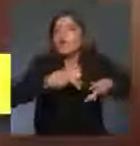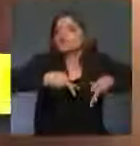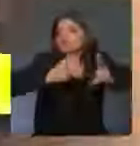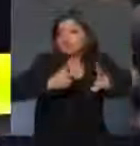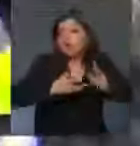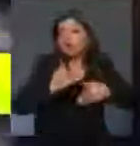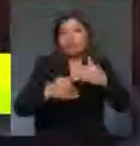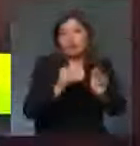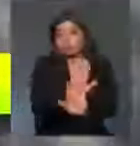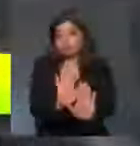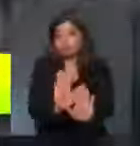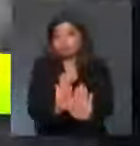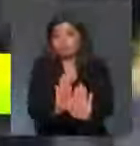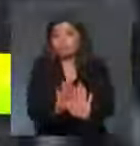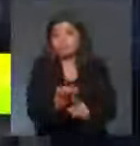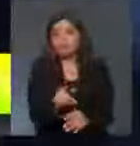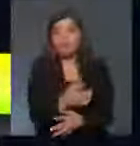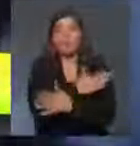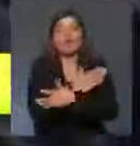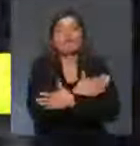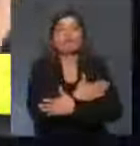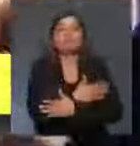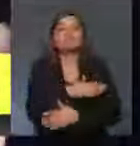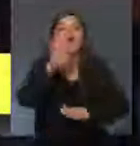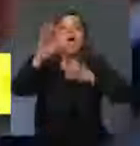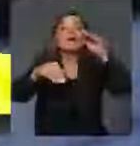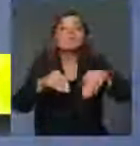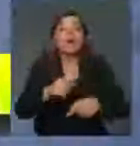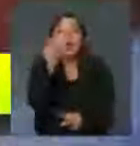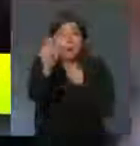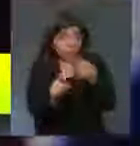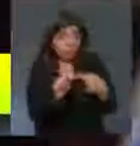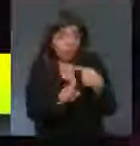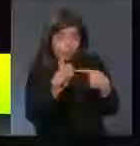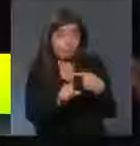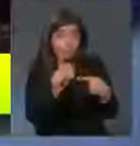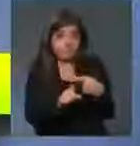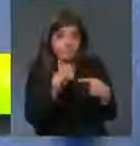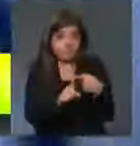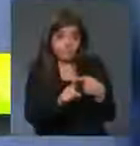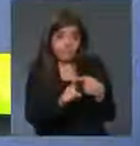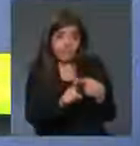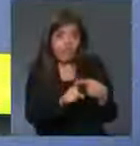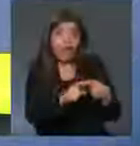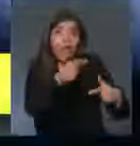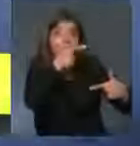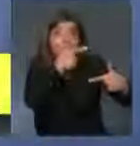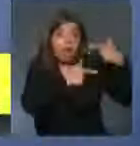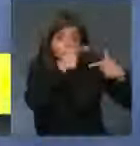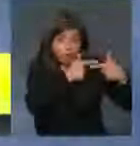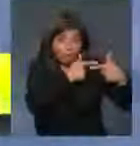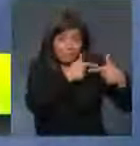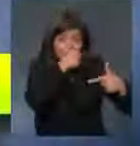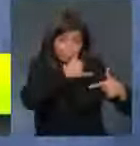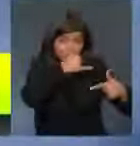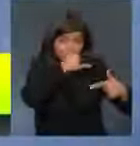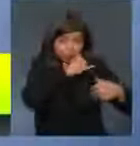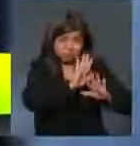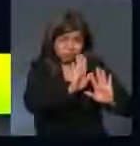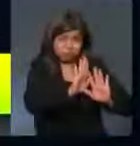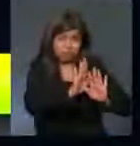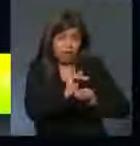abrazo. Un llamado a que la gente participe y a no dejar que los que han manchado las instituciones de nuestro país